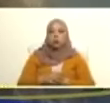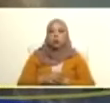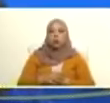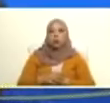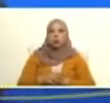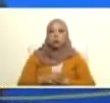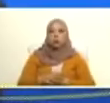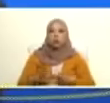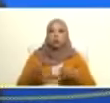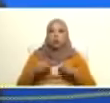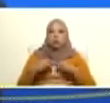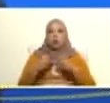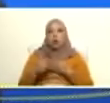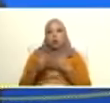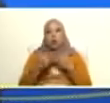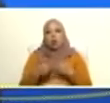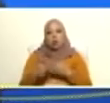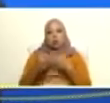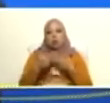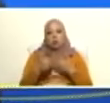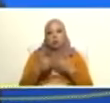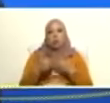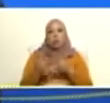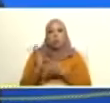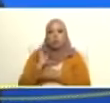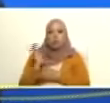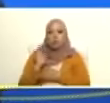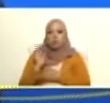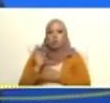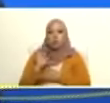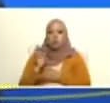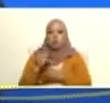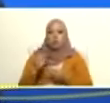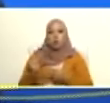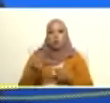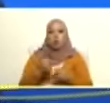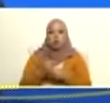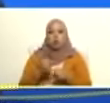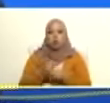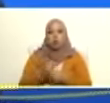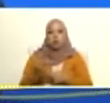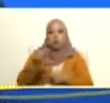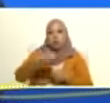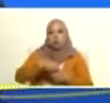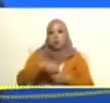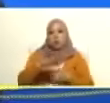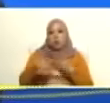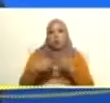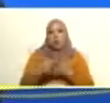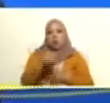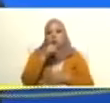Estuvimos haciendo un estudio de los refrescos y colas que ingresan por la frontera,